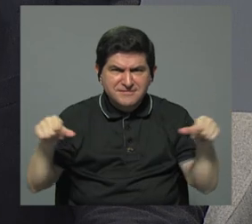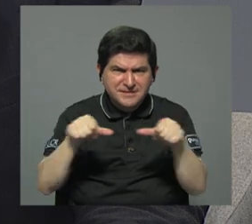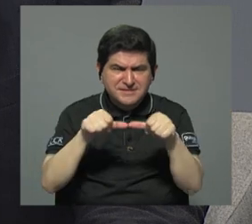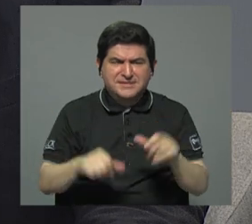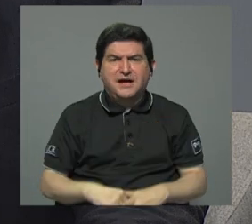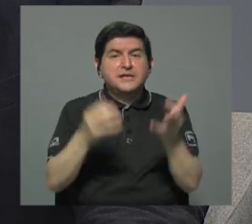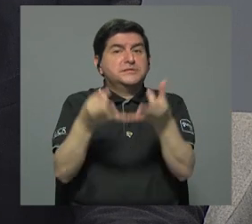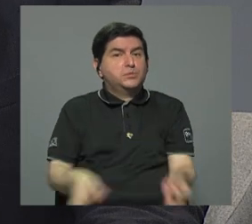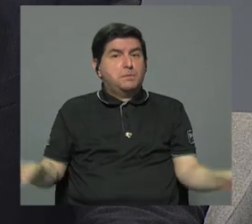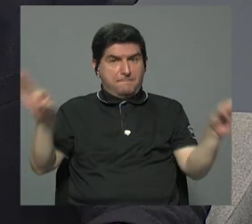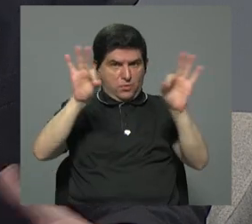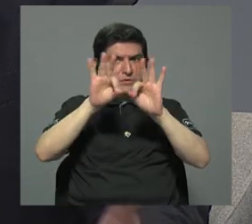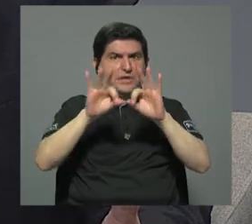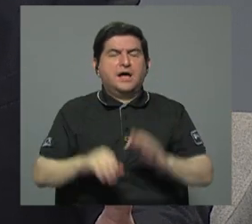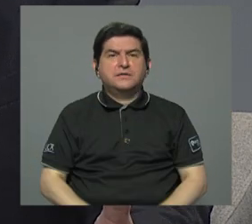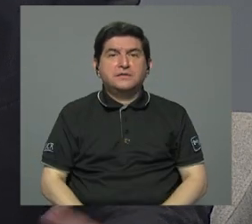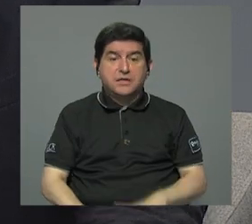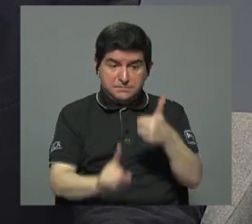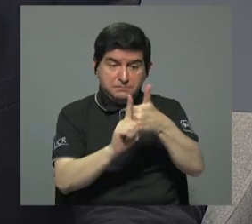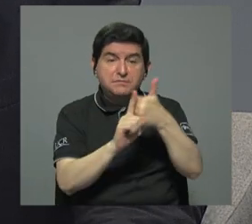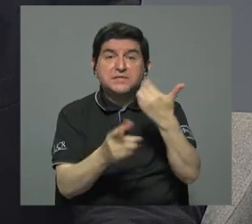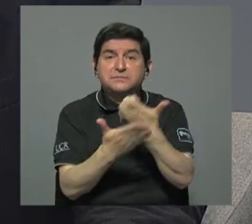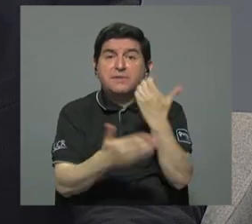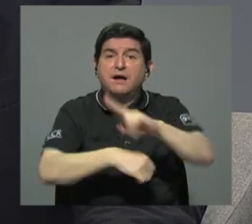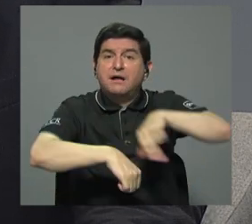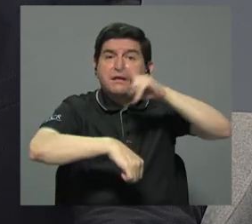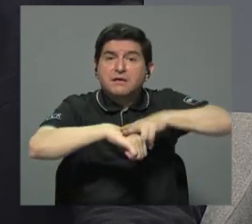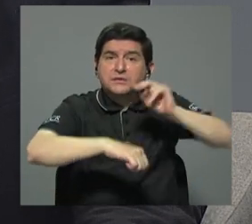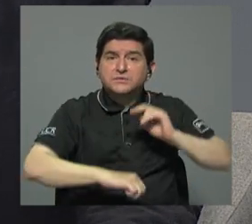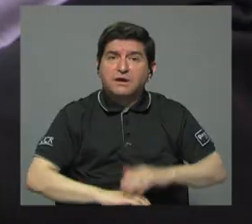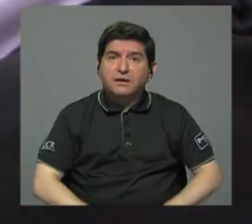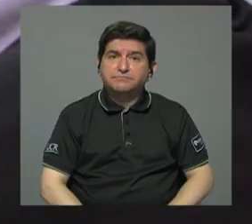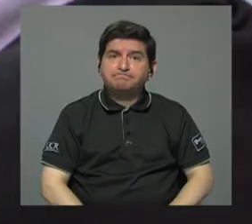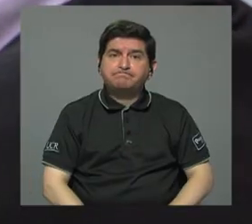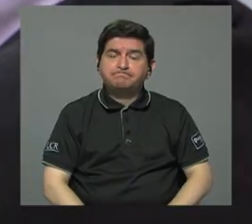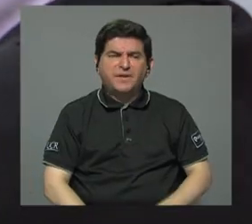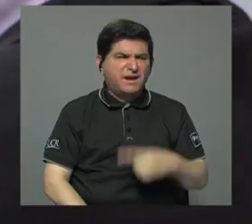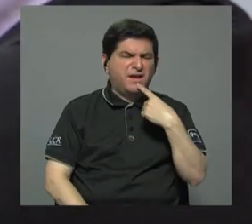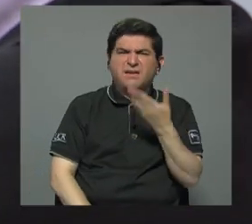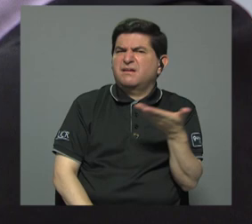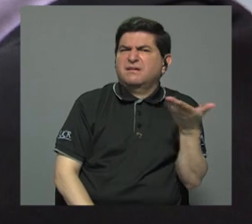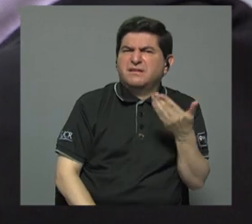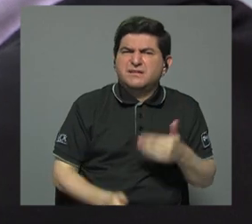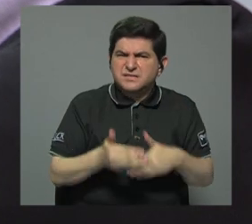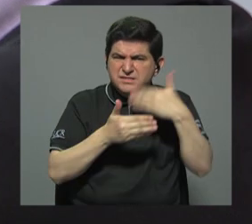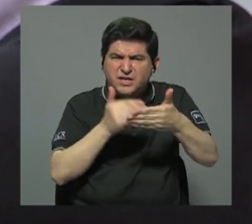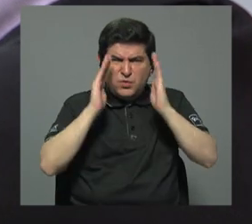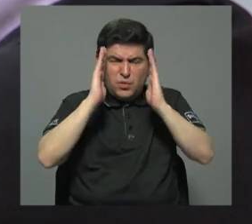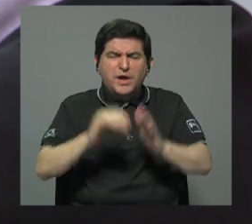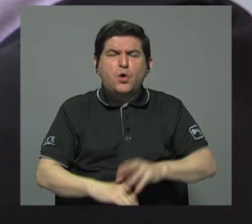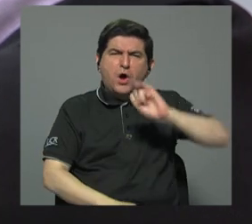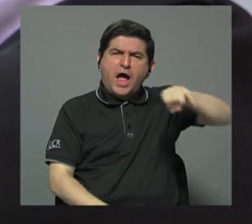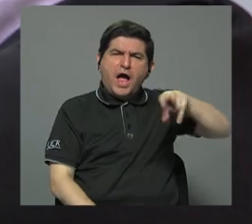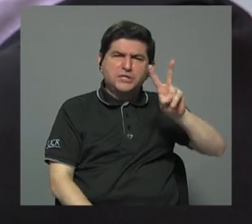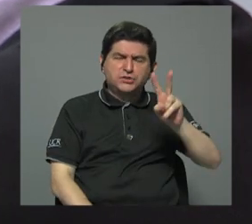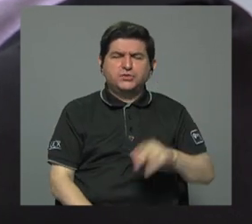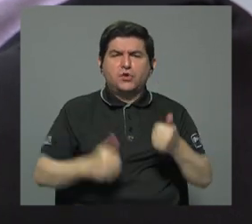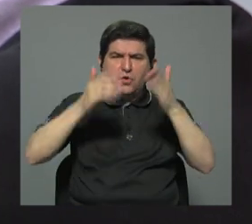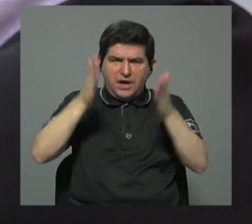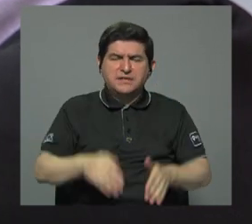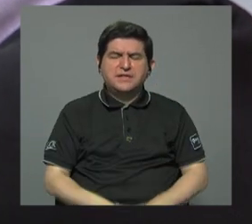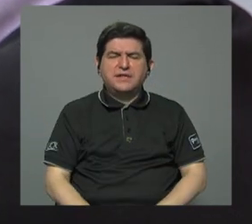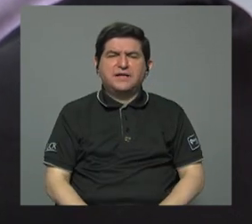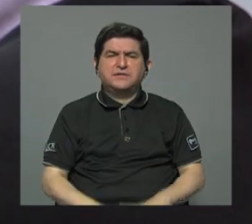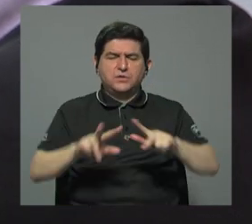son fundamentales también para la propia economía nacional. Bien, vamos a ver qué nos dice después de escuchar a John Vega, candidato del Partido